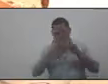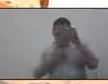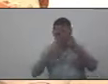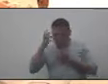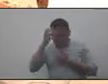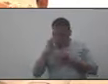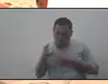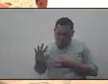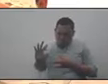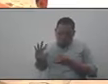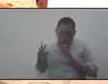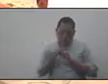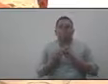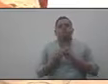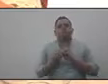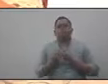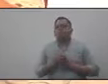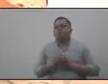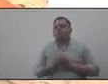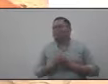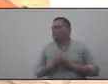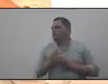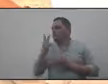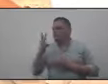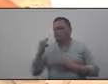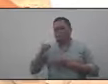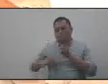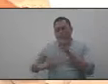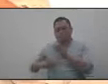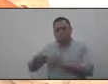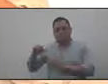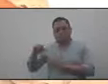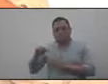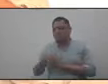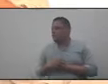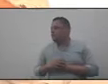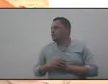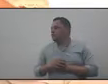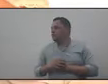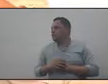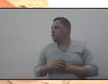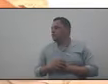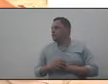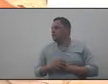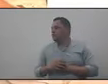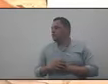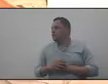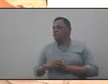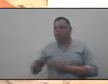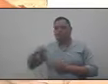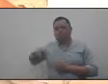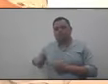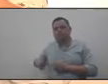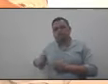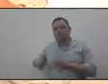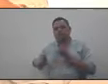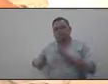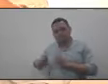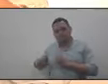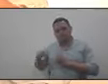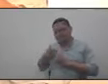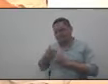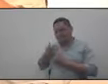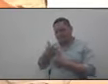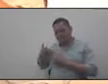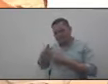hacer. Y me hicieron pues dos cirugías que fue cuartectomía y vaciamiento axilar. Después de eso